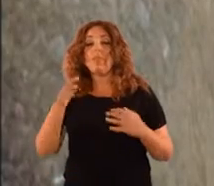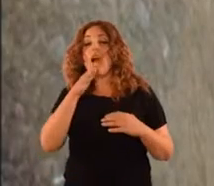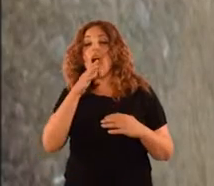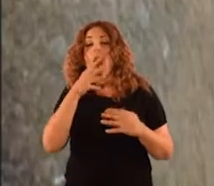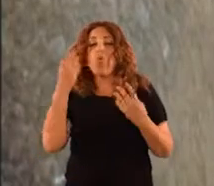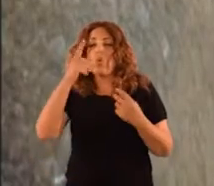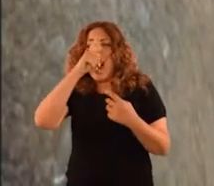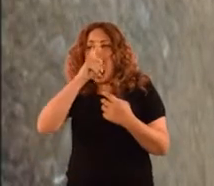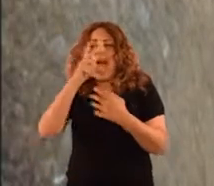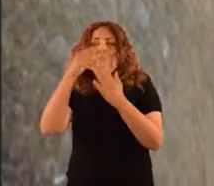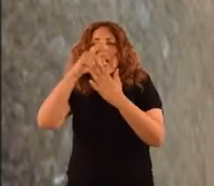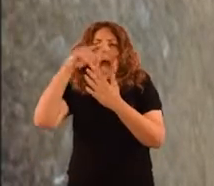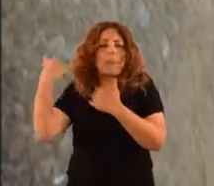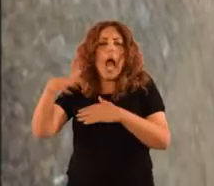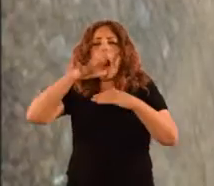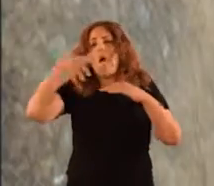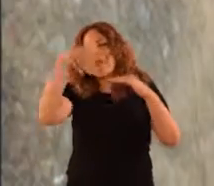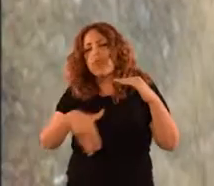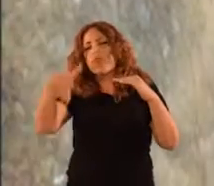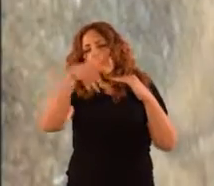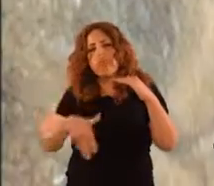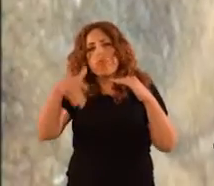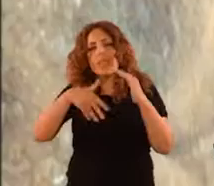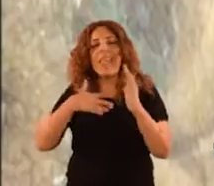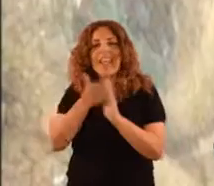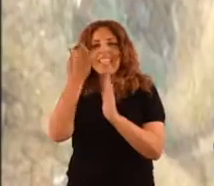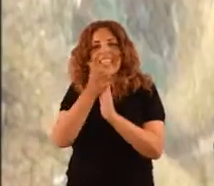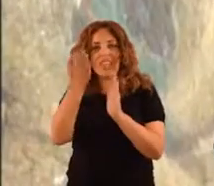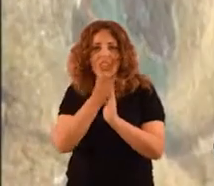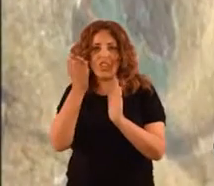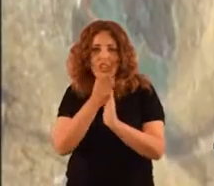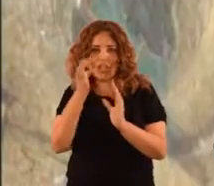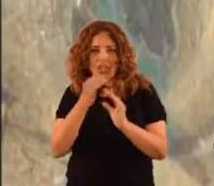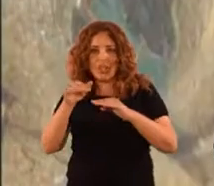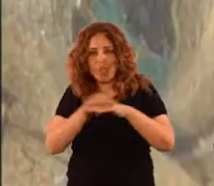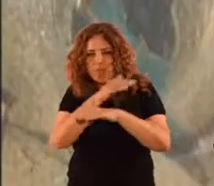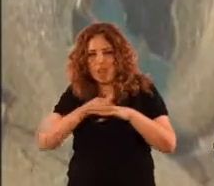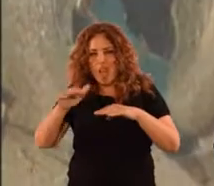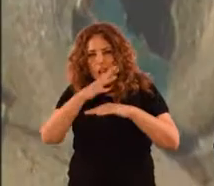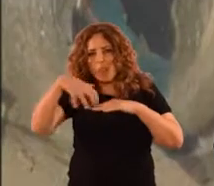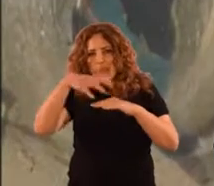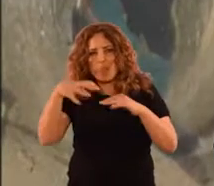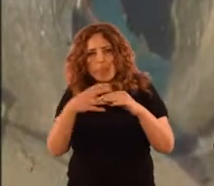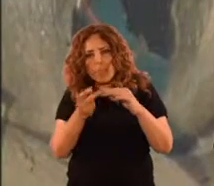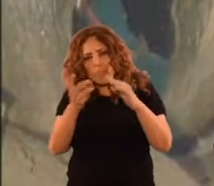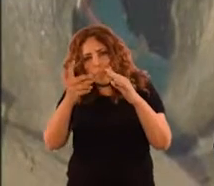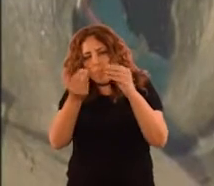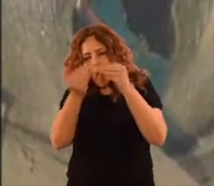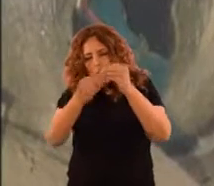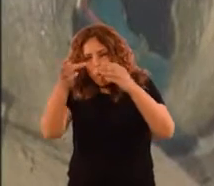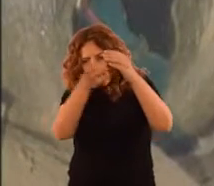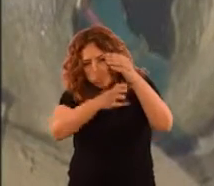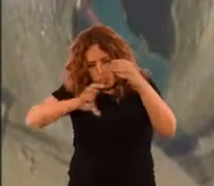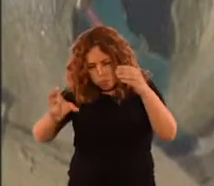El paso continuado del agua durante cientos, miles de años, ha disuelto la roca de yeso formando una compleja red kilométrica